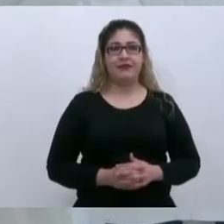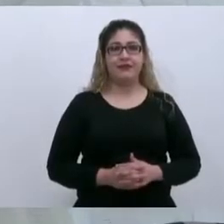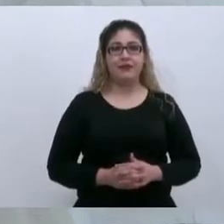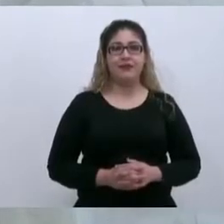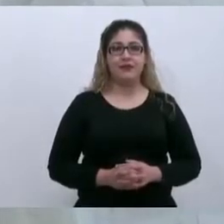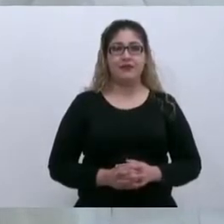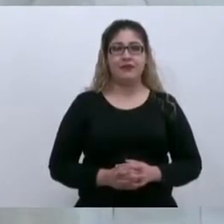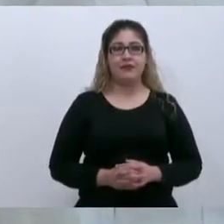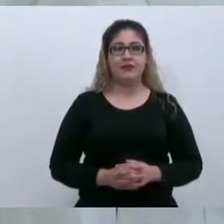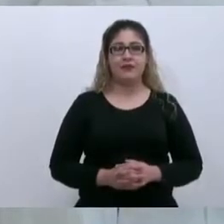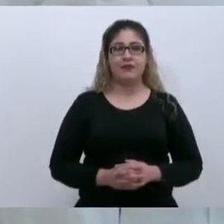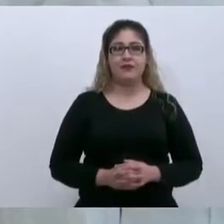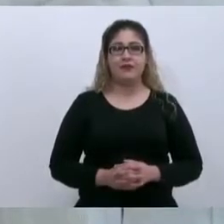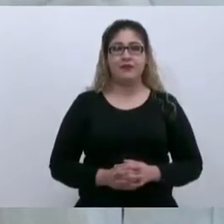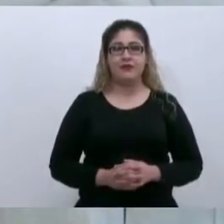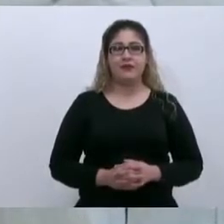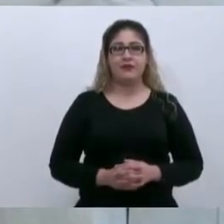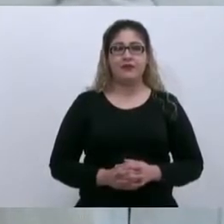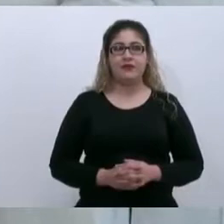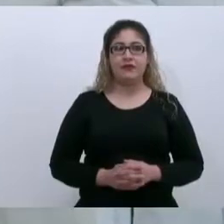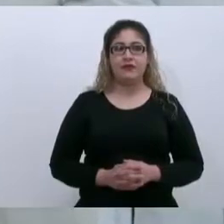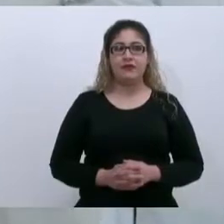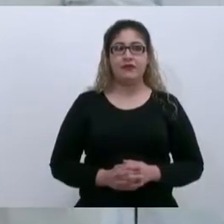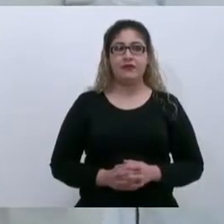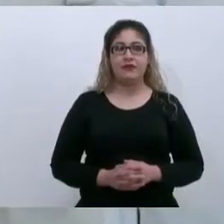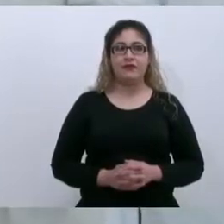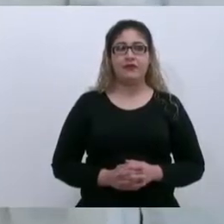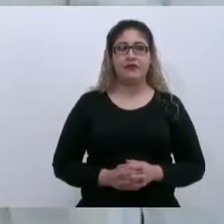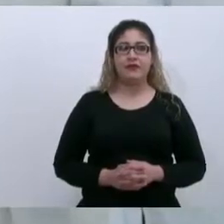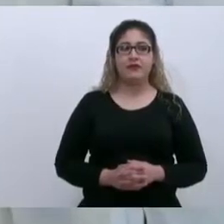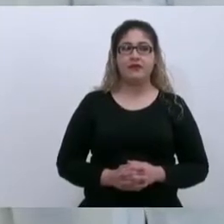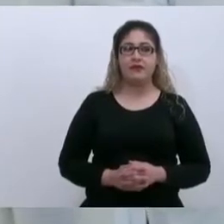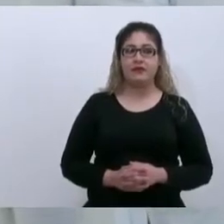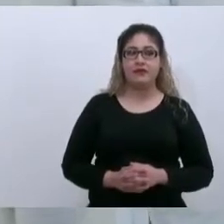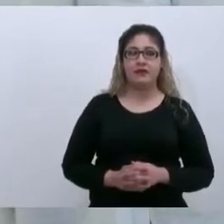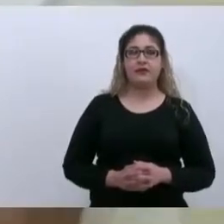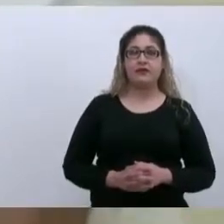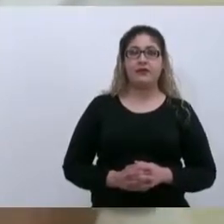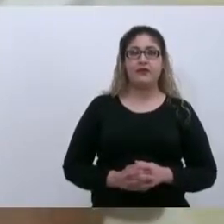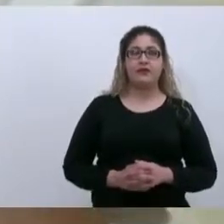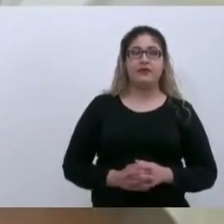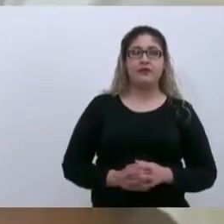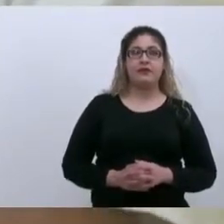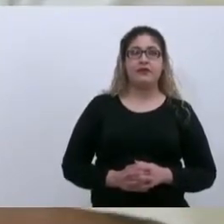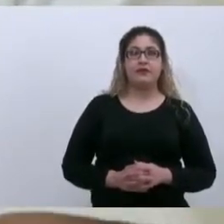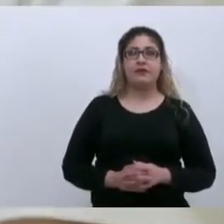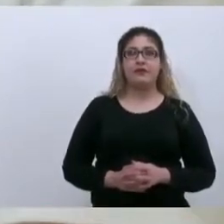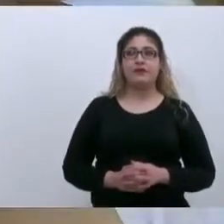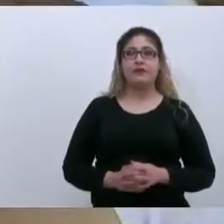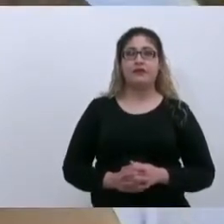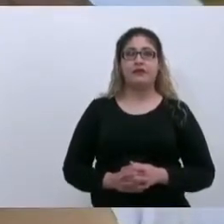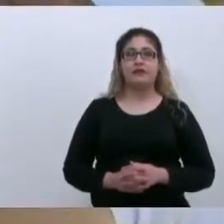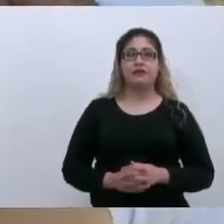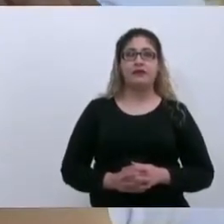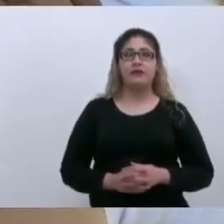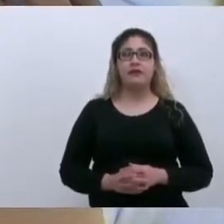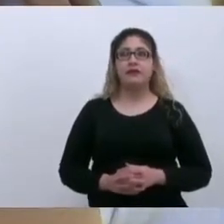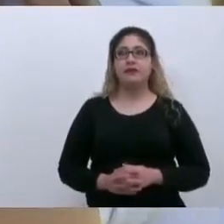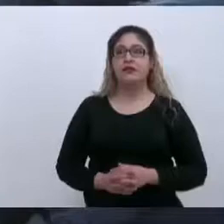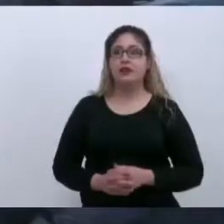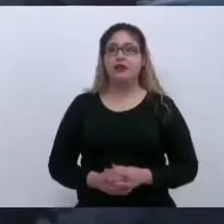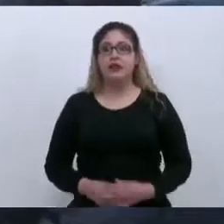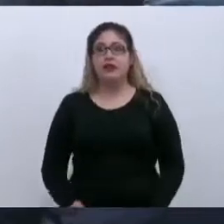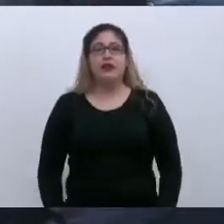Para el Gobierno de México, la salud de todas y todos los mexicanos es una prioridad. Tener un sistema universal, gratuito y de